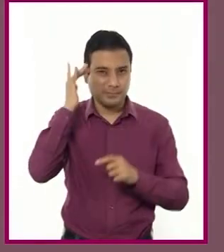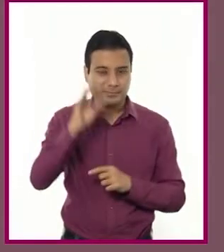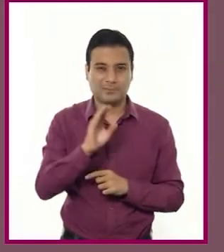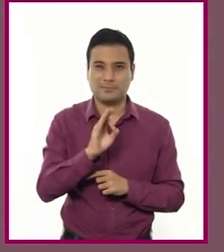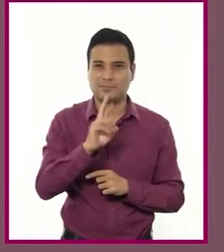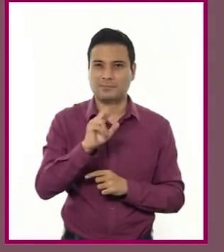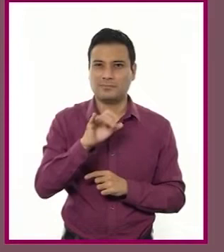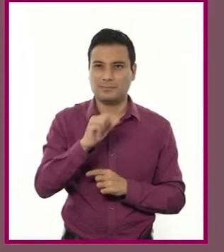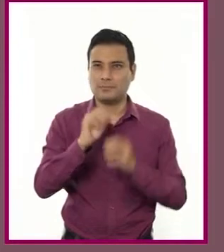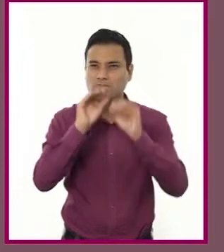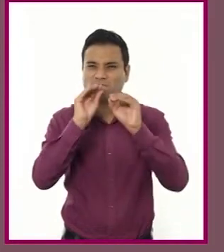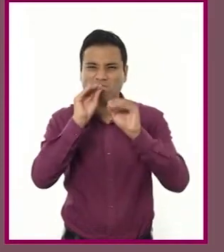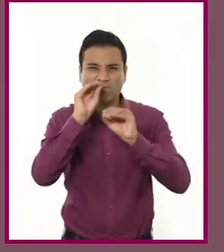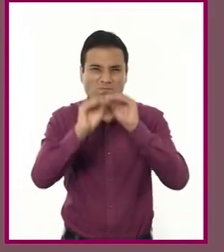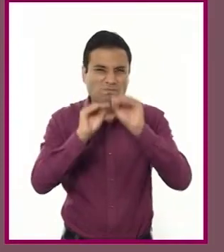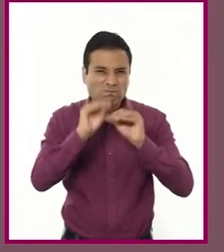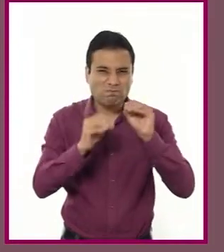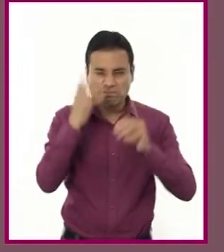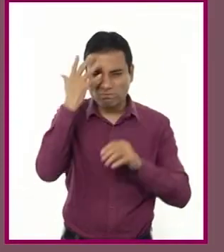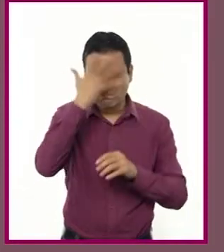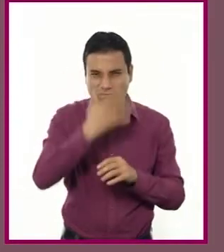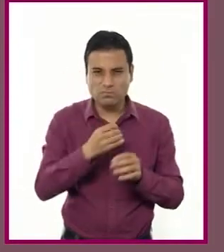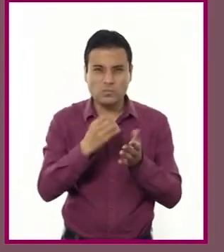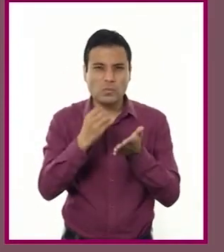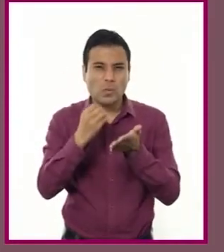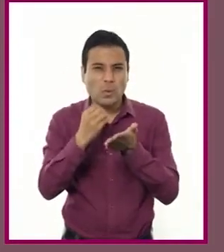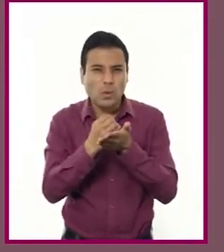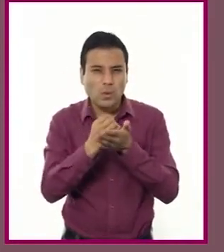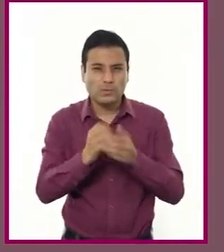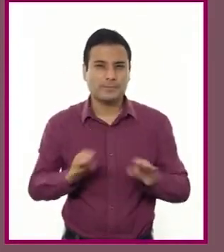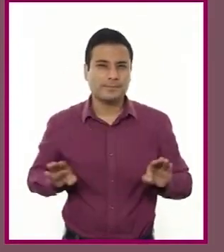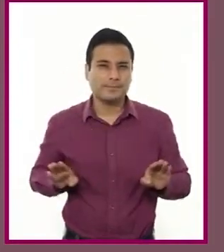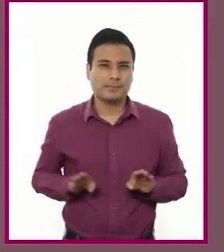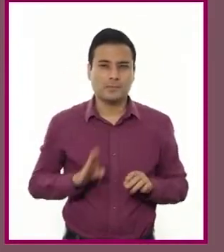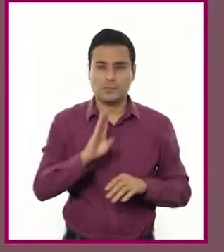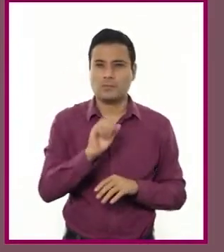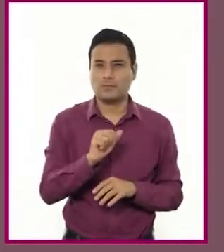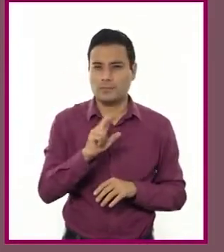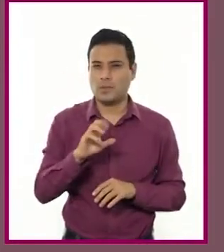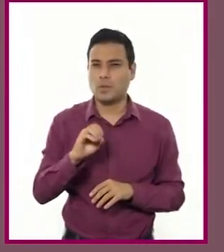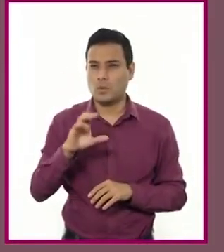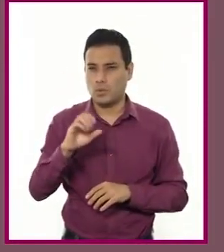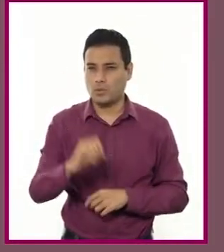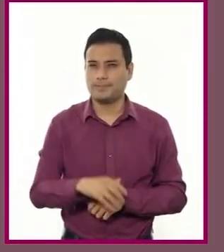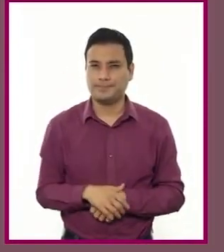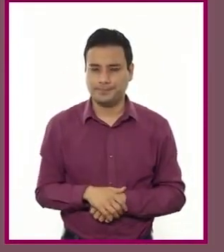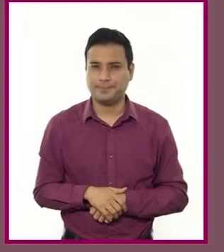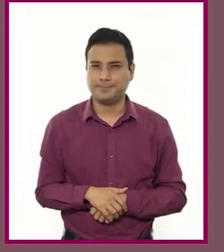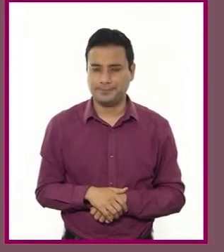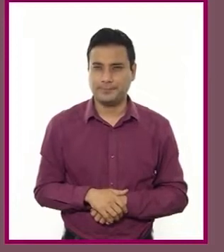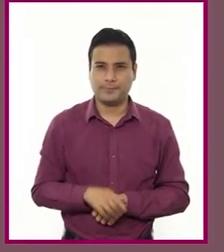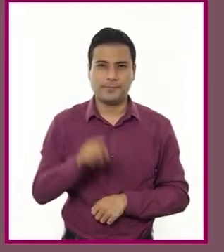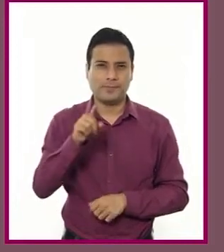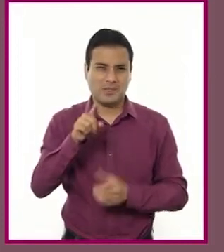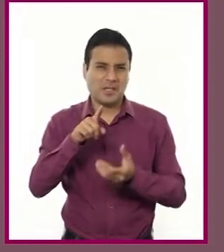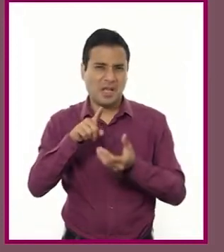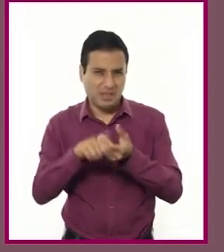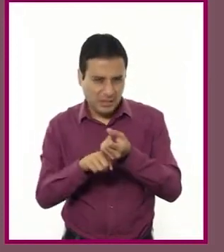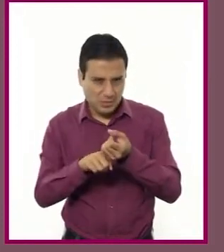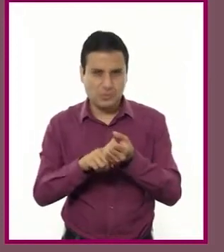con mucho detalle y oro en un estilo que se llama barroco. No solo en su interior, sino también en la